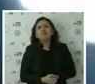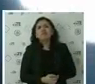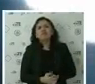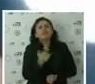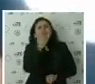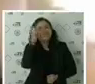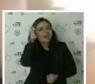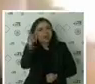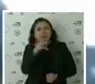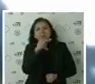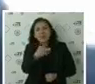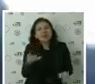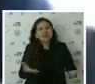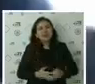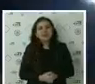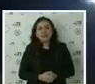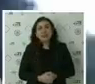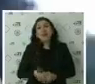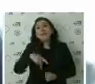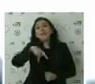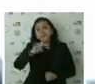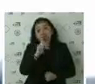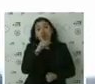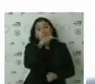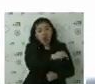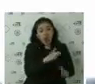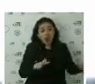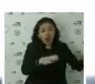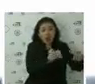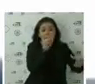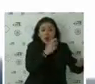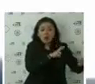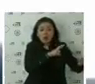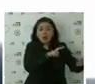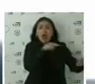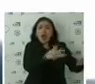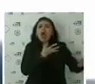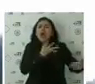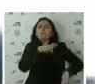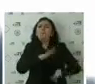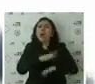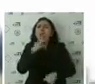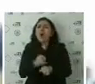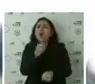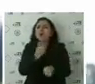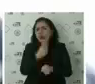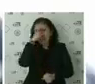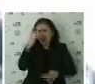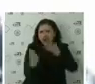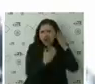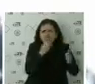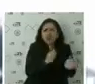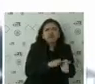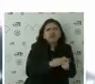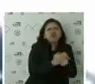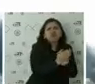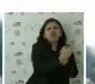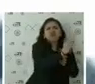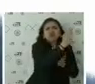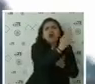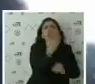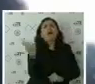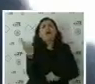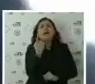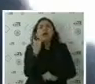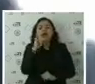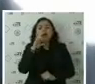Ay, ya se me fue la palabra. Pero bueno, tienen más, más oportunidades de estudio que pues